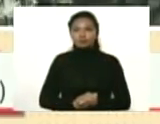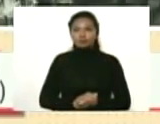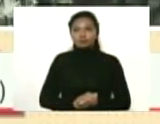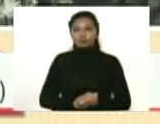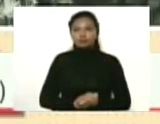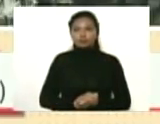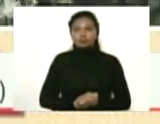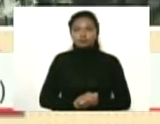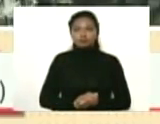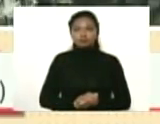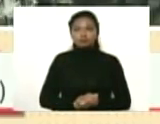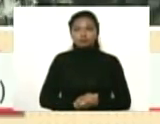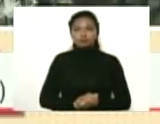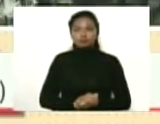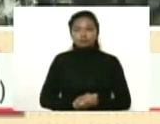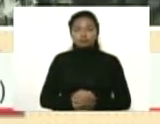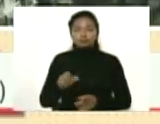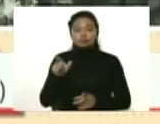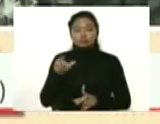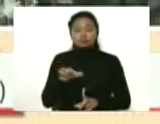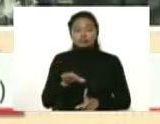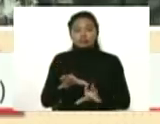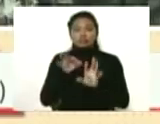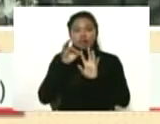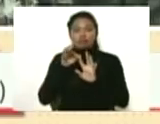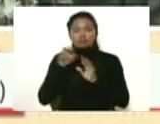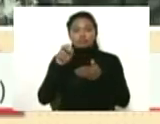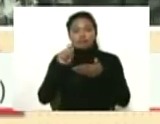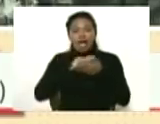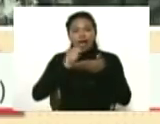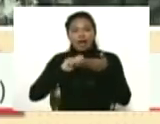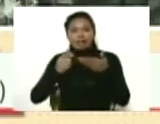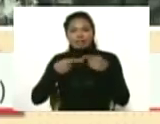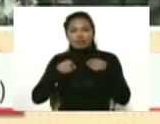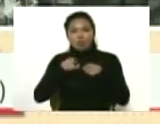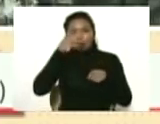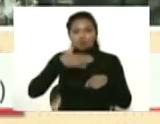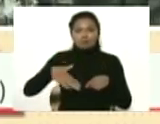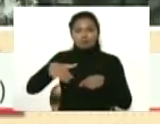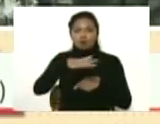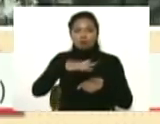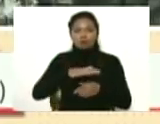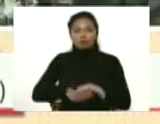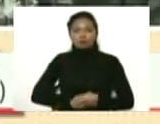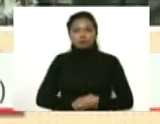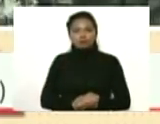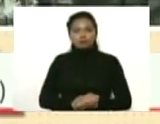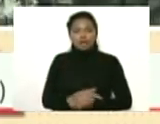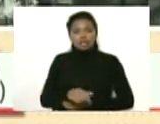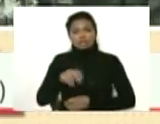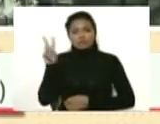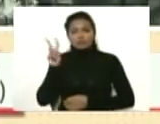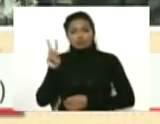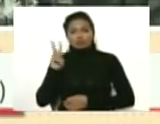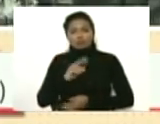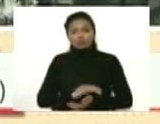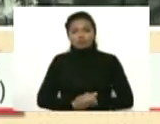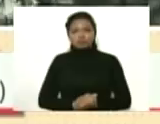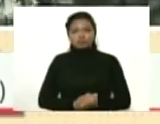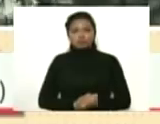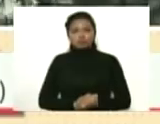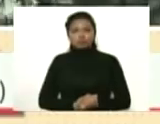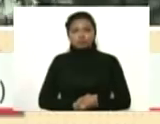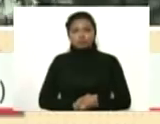la sagrada letra del pueblo, el Popol Vuh de Venezuela,